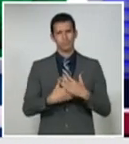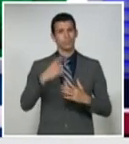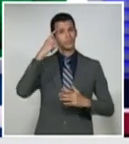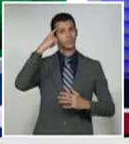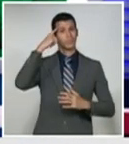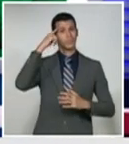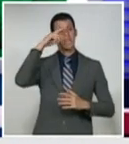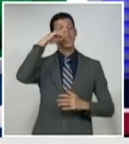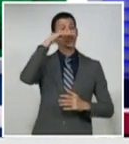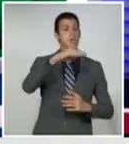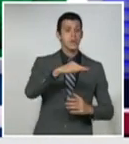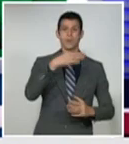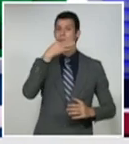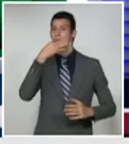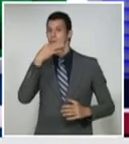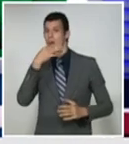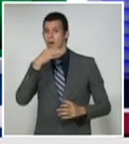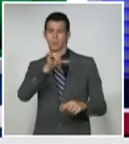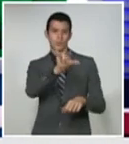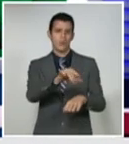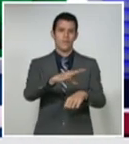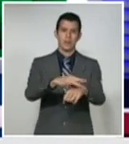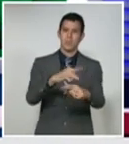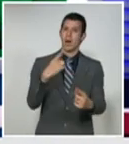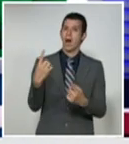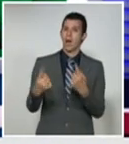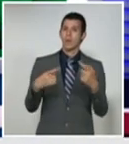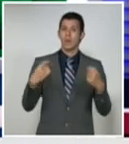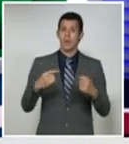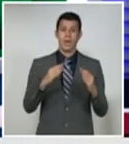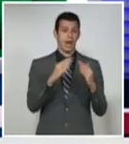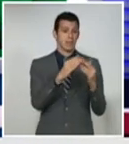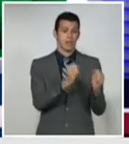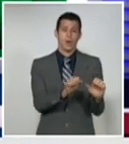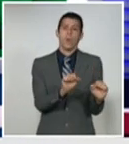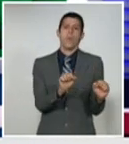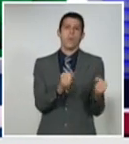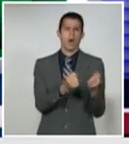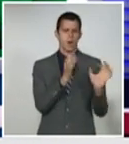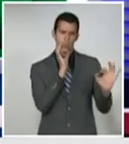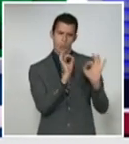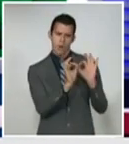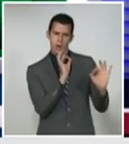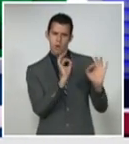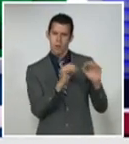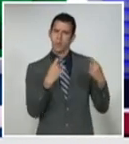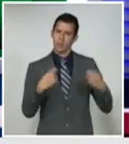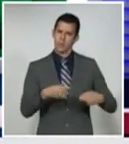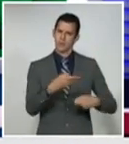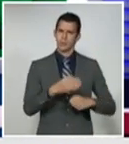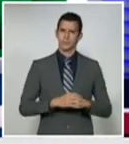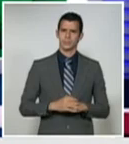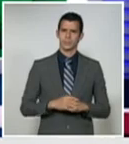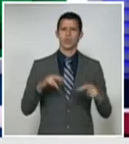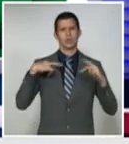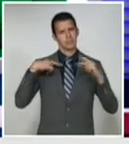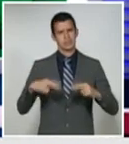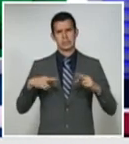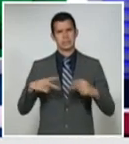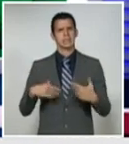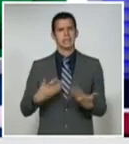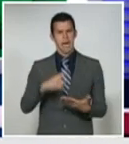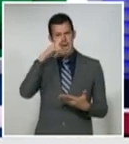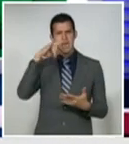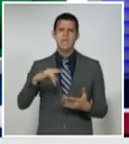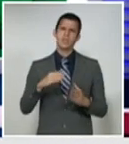el tema de los niños, de los lactantes, de las personas que cumplimos más de 60